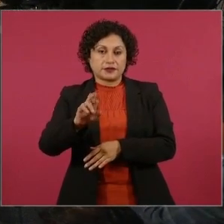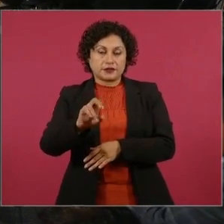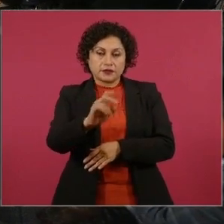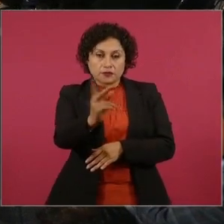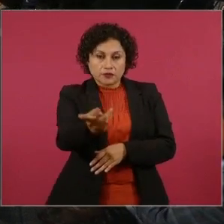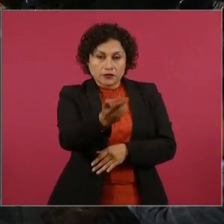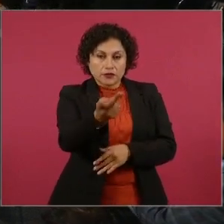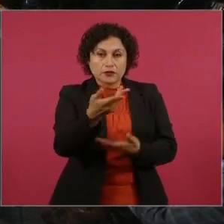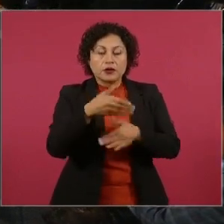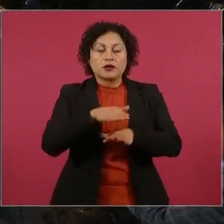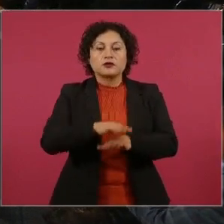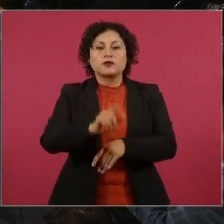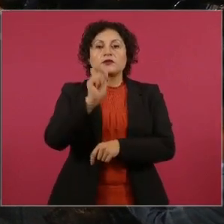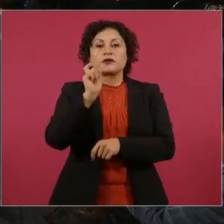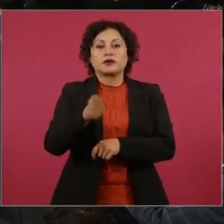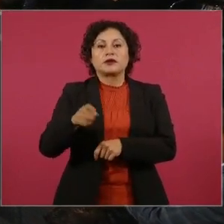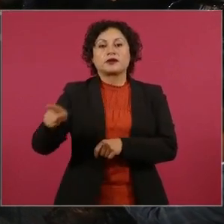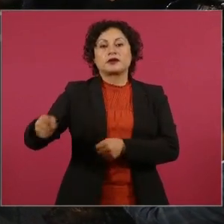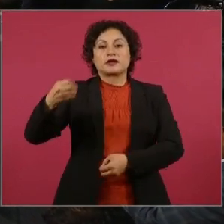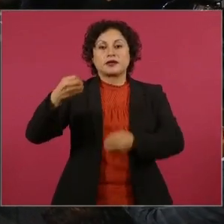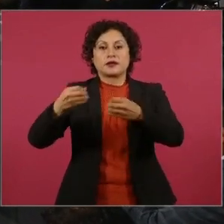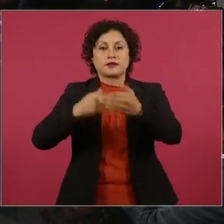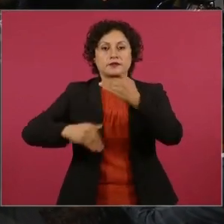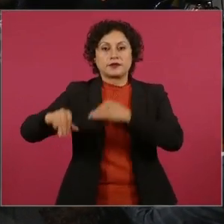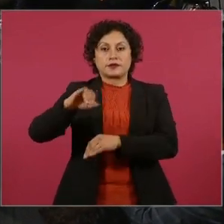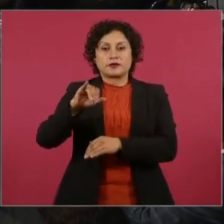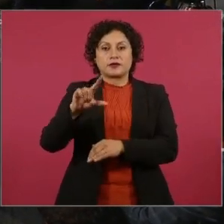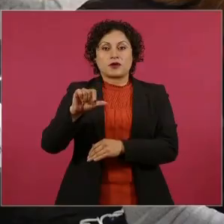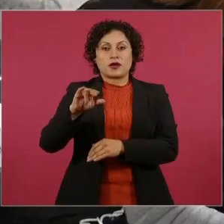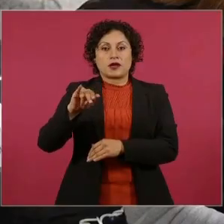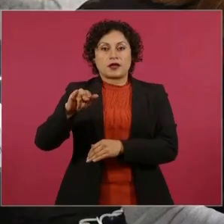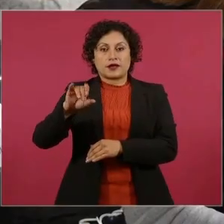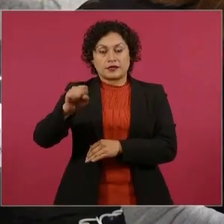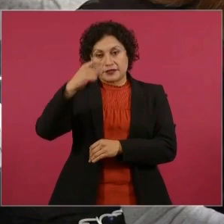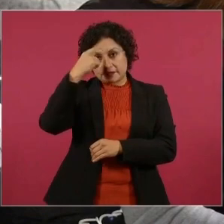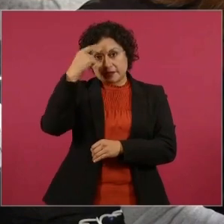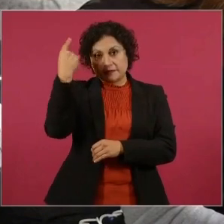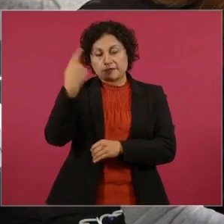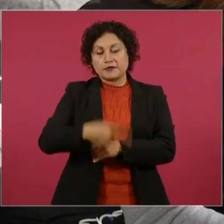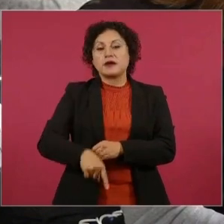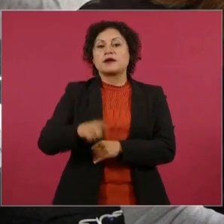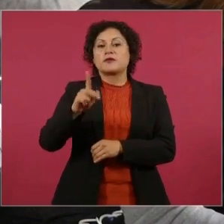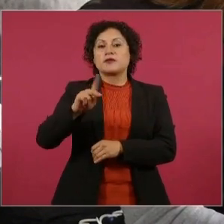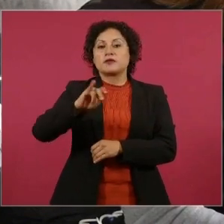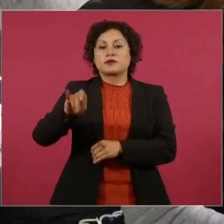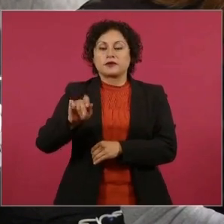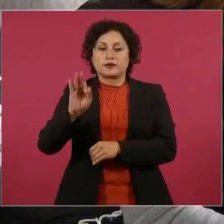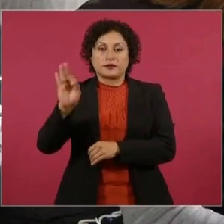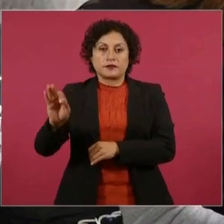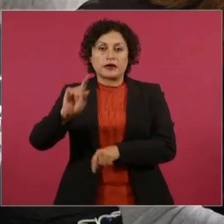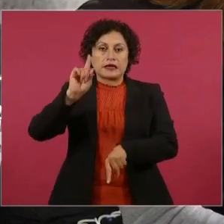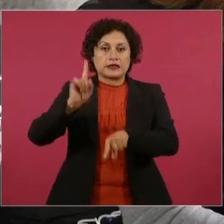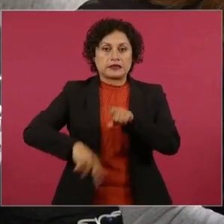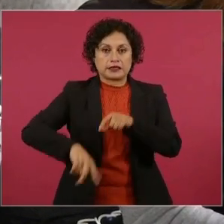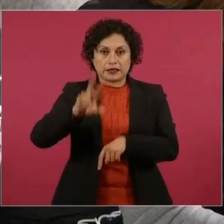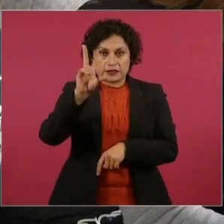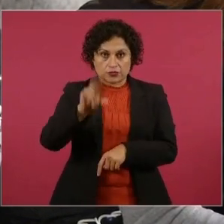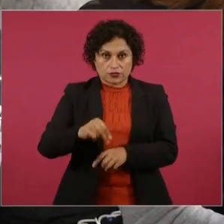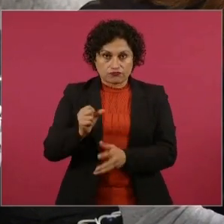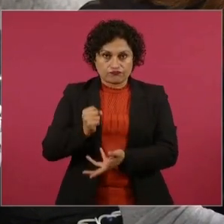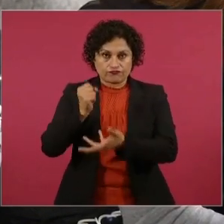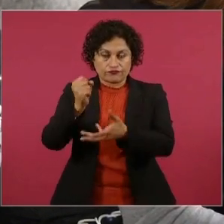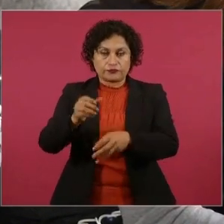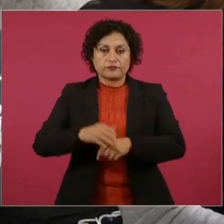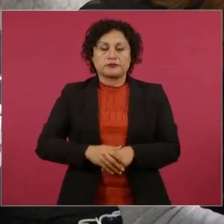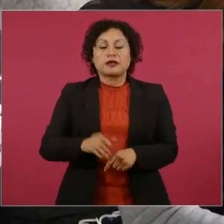emite ya el ministro Javier laines para que no se suspendan los fid y comisios del poder judicial ahí la secretaria de gobernación pues hacía un llamado